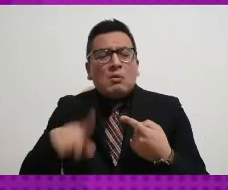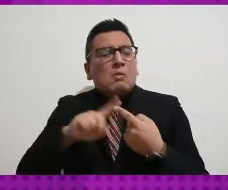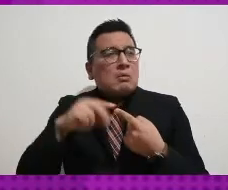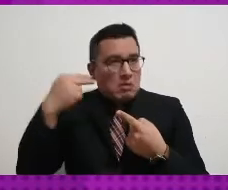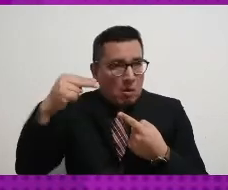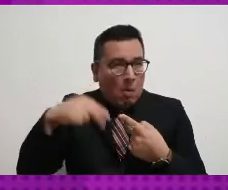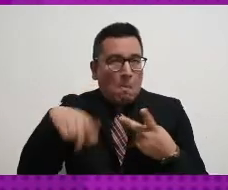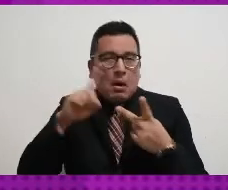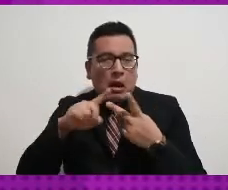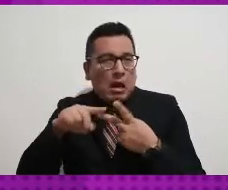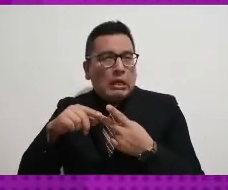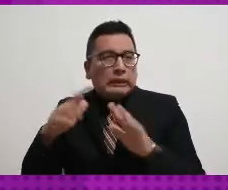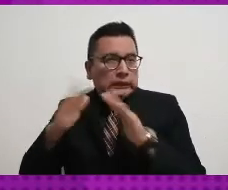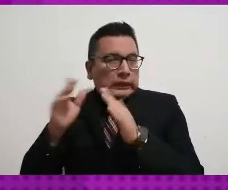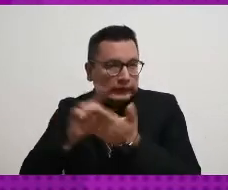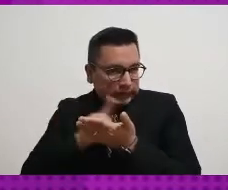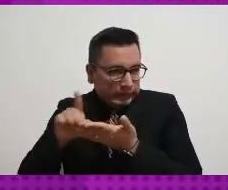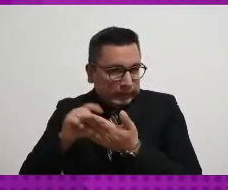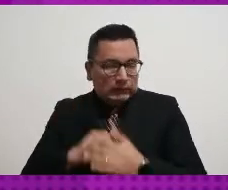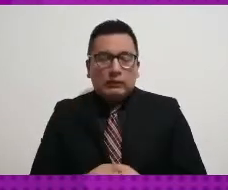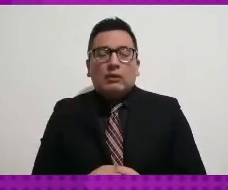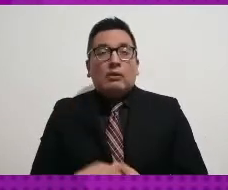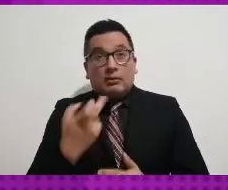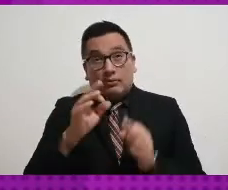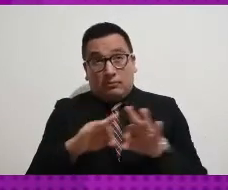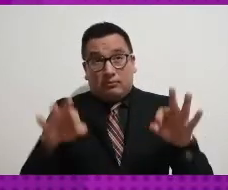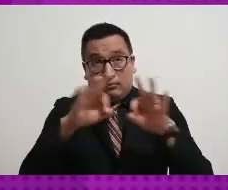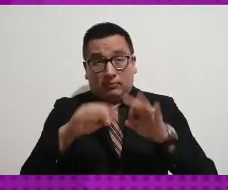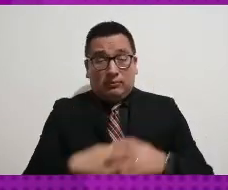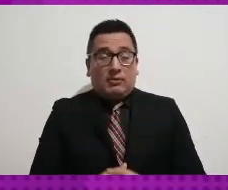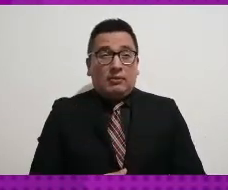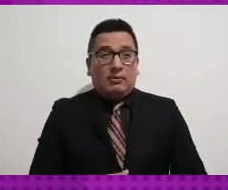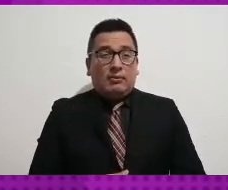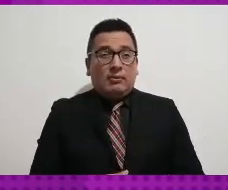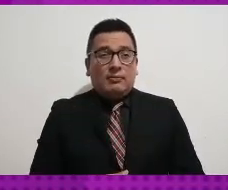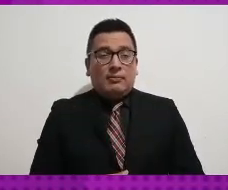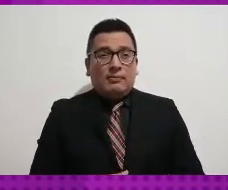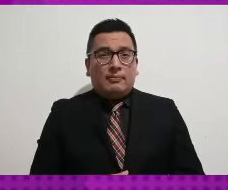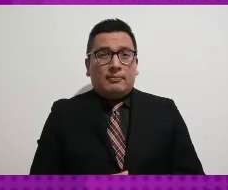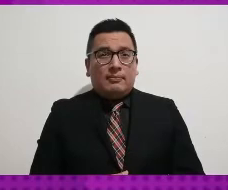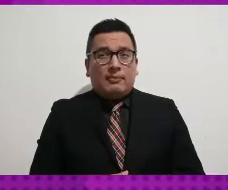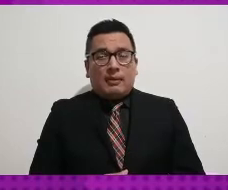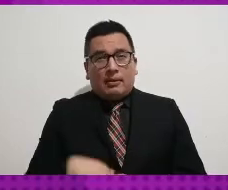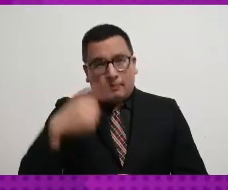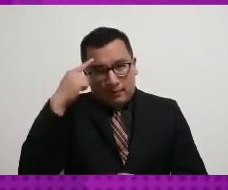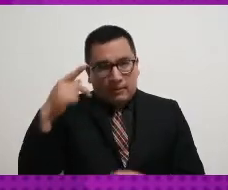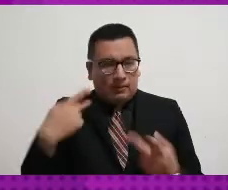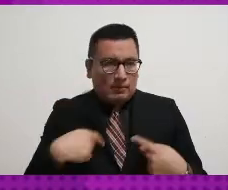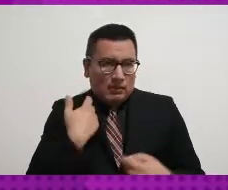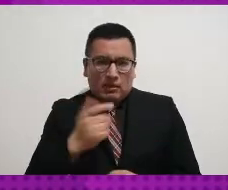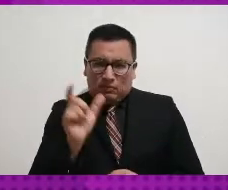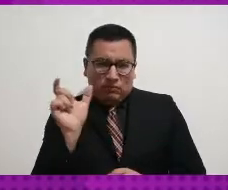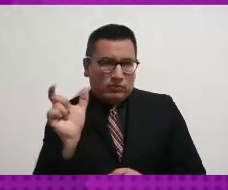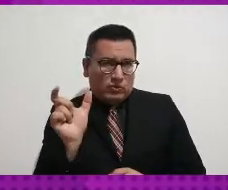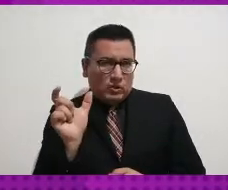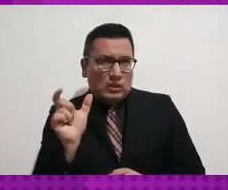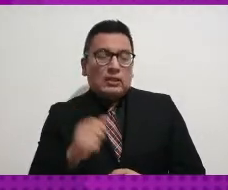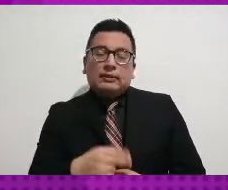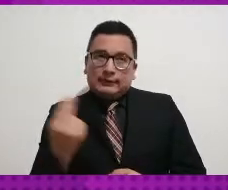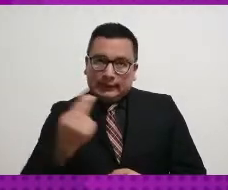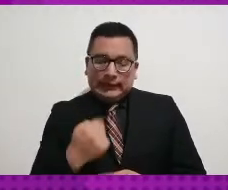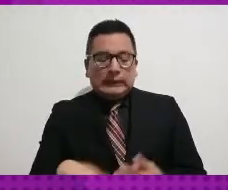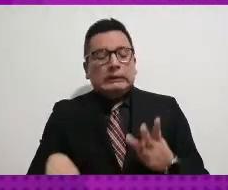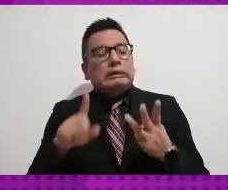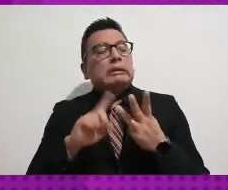el domicilio, que es importante para las circunscripciones, no me equivoqué, electorales, también